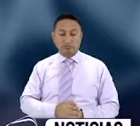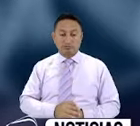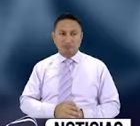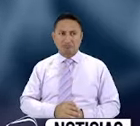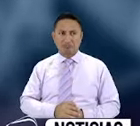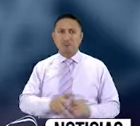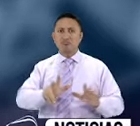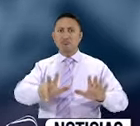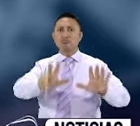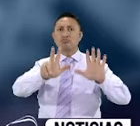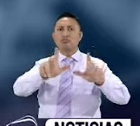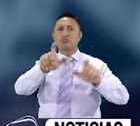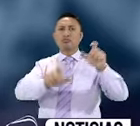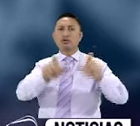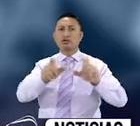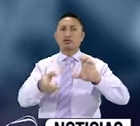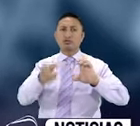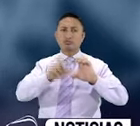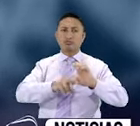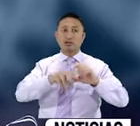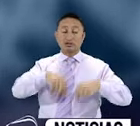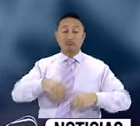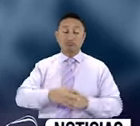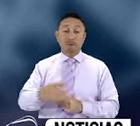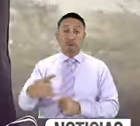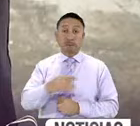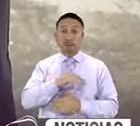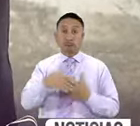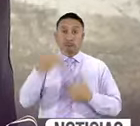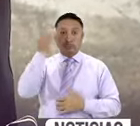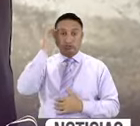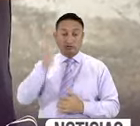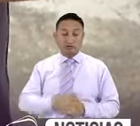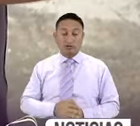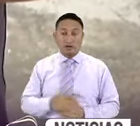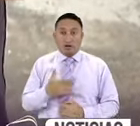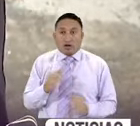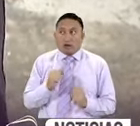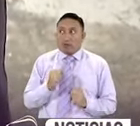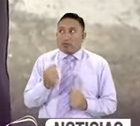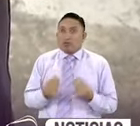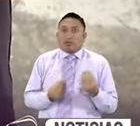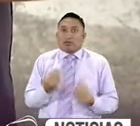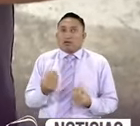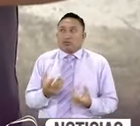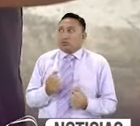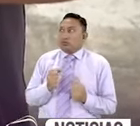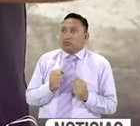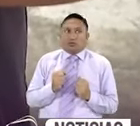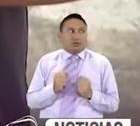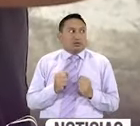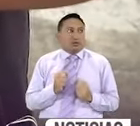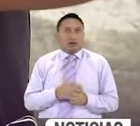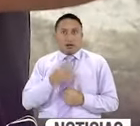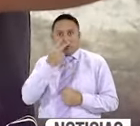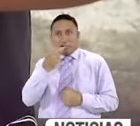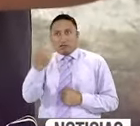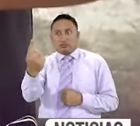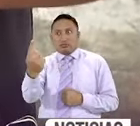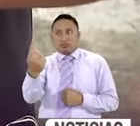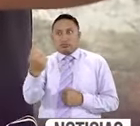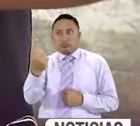delincuentes que les pusieron a temblar. Uno del susto no sabía qué hacer, veíamos cómo venía de uno en